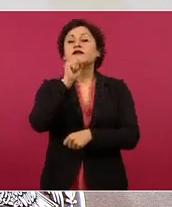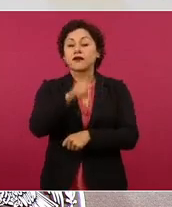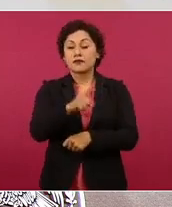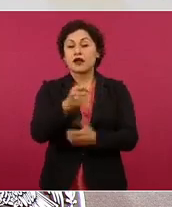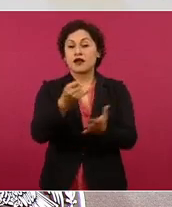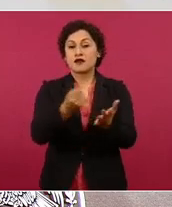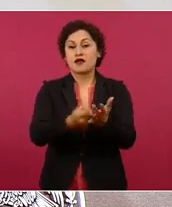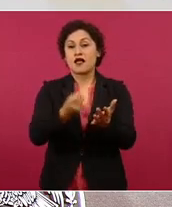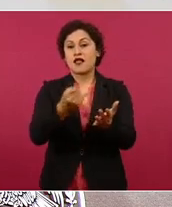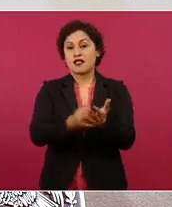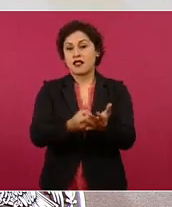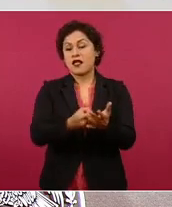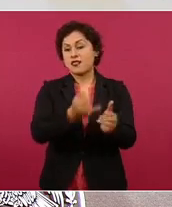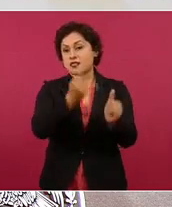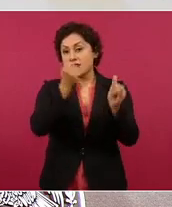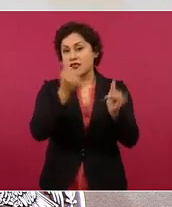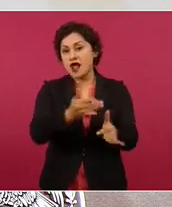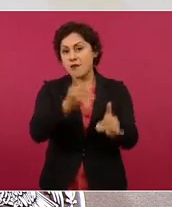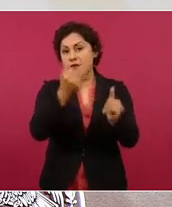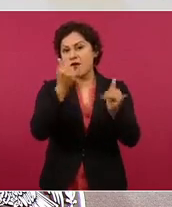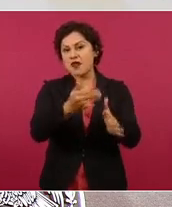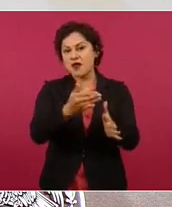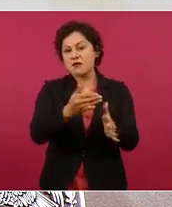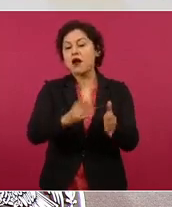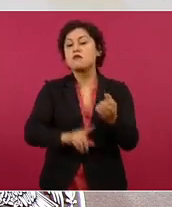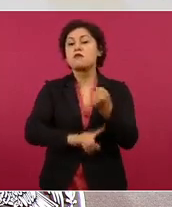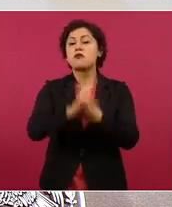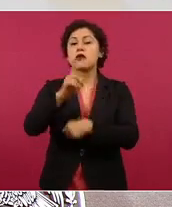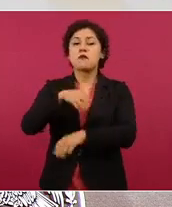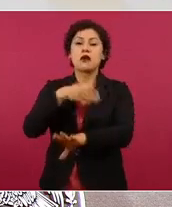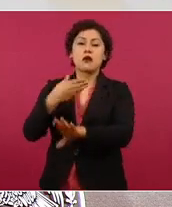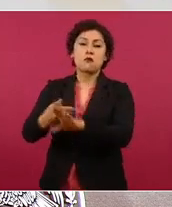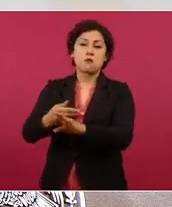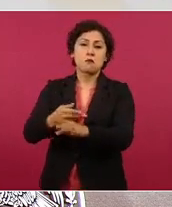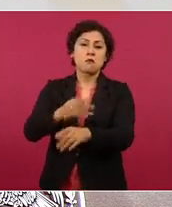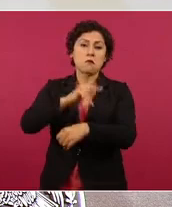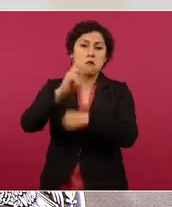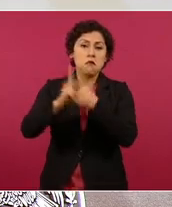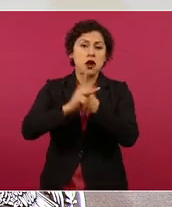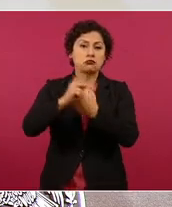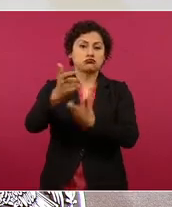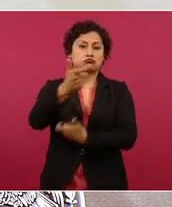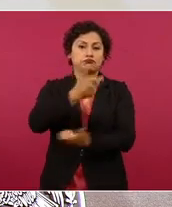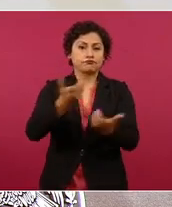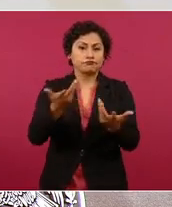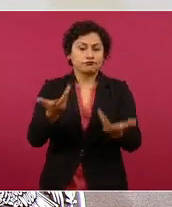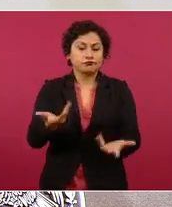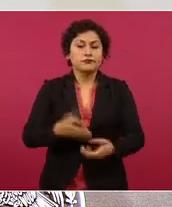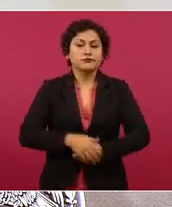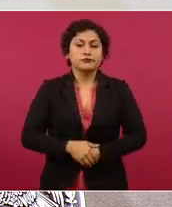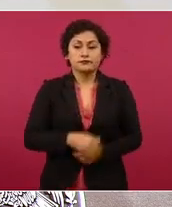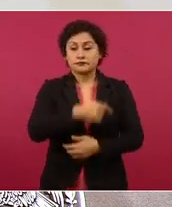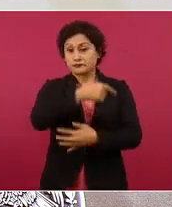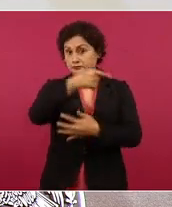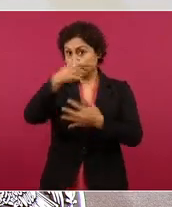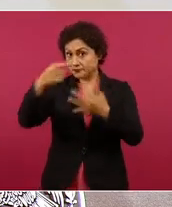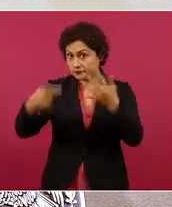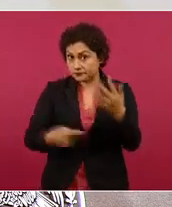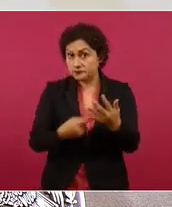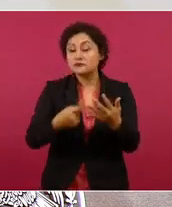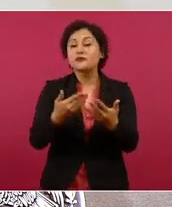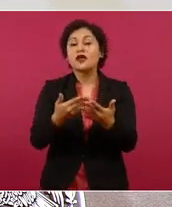fiscal que lesionan las arcas públicas. A estas razones y en vista de la coyuntura